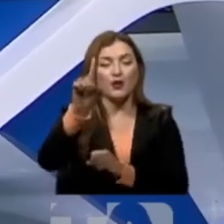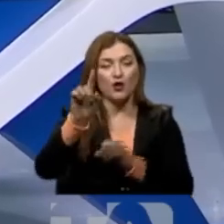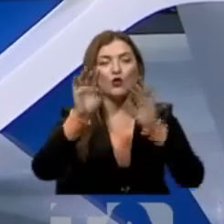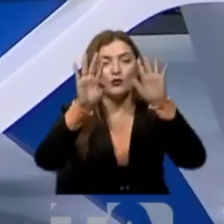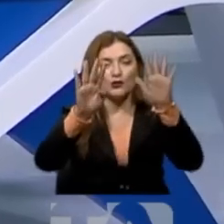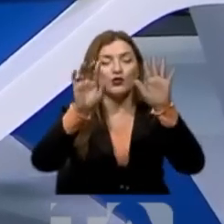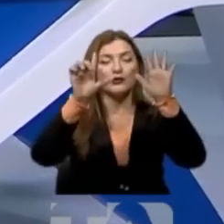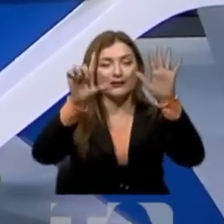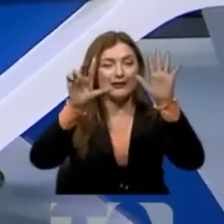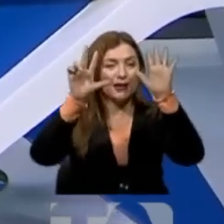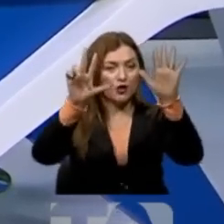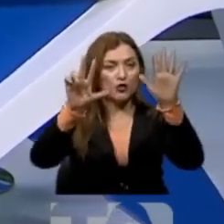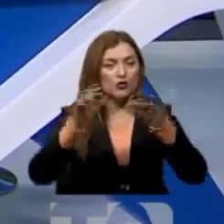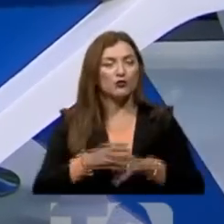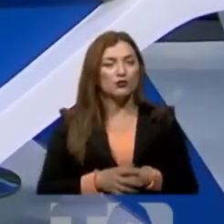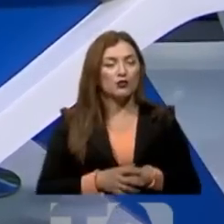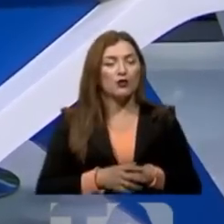el 78?